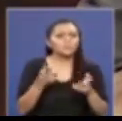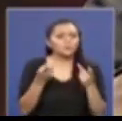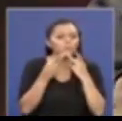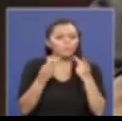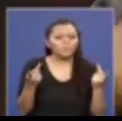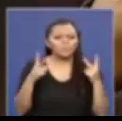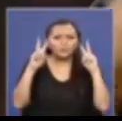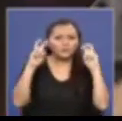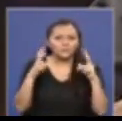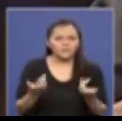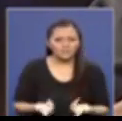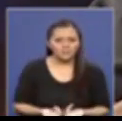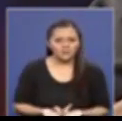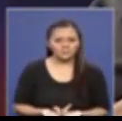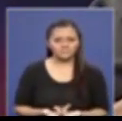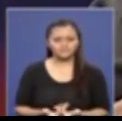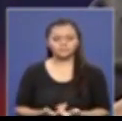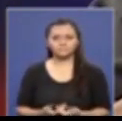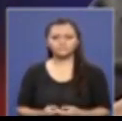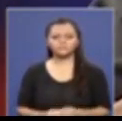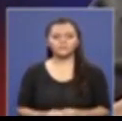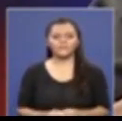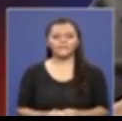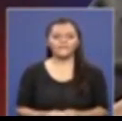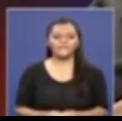público. Y